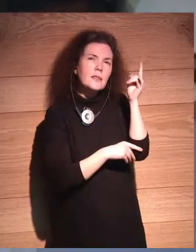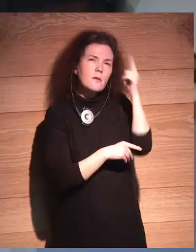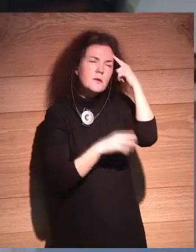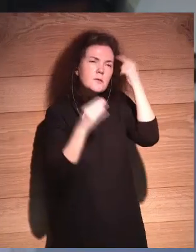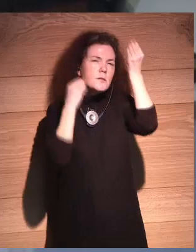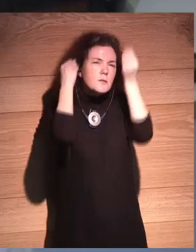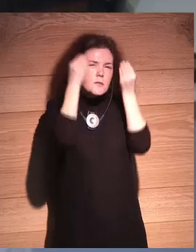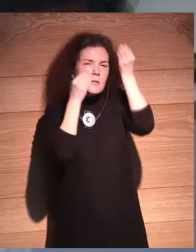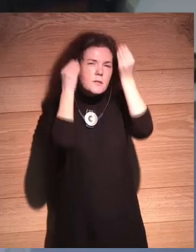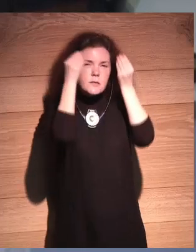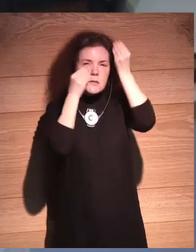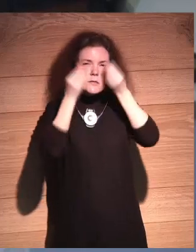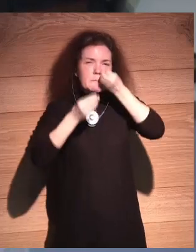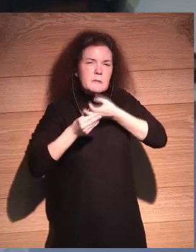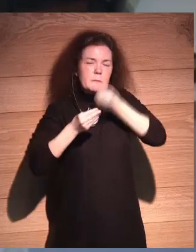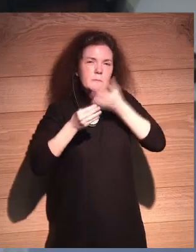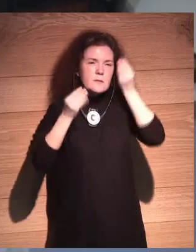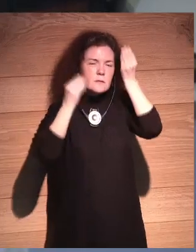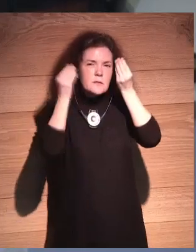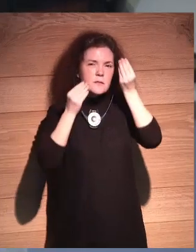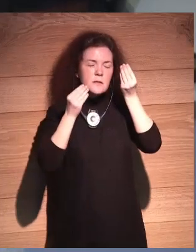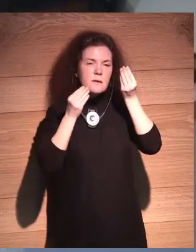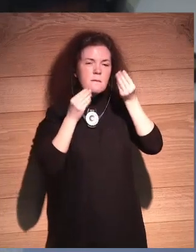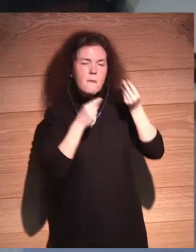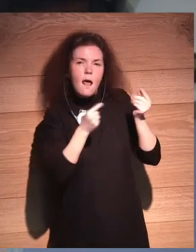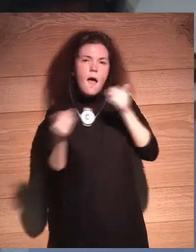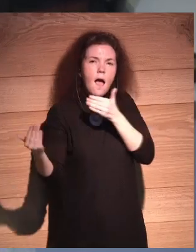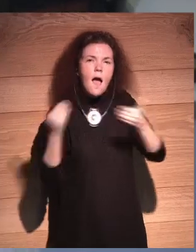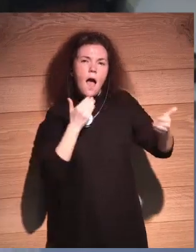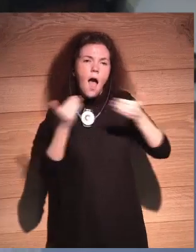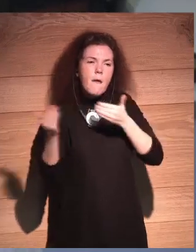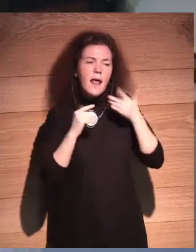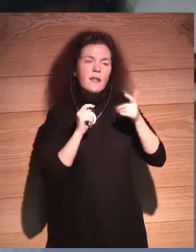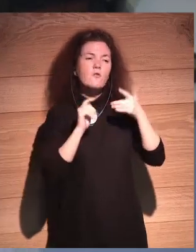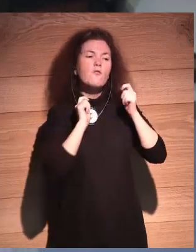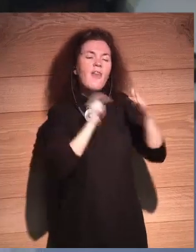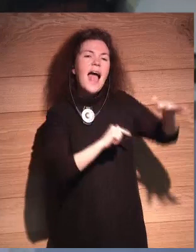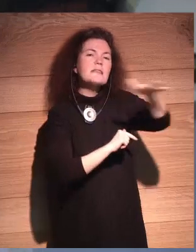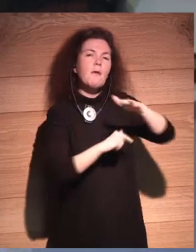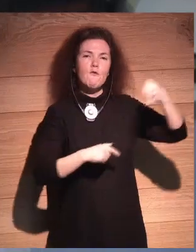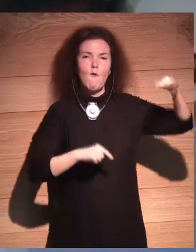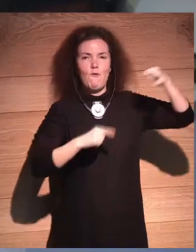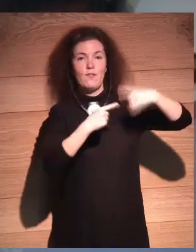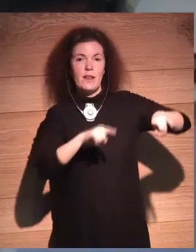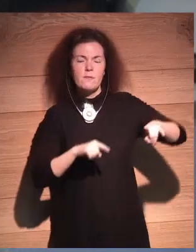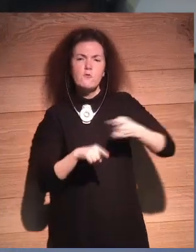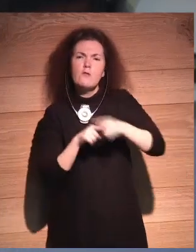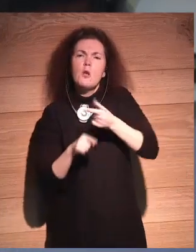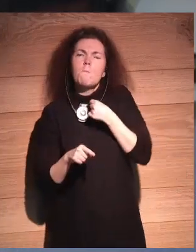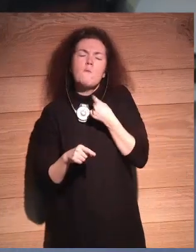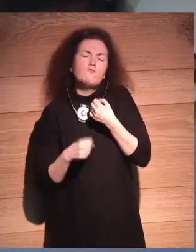estrujen y que conviertan esos espacios en únicos, ¿no? A mí de las cosas que más me gusta, por